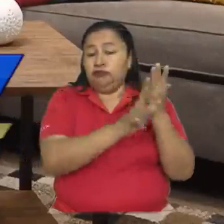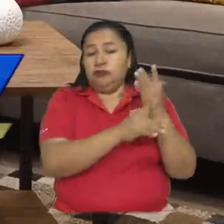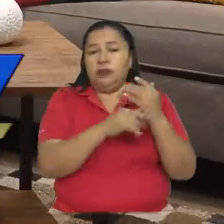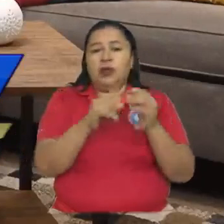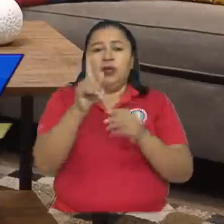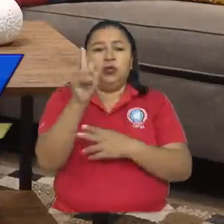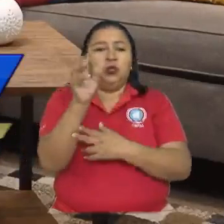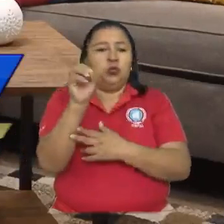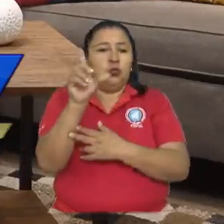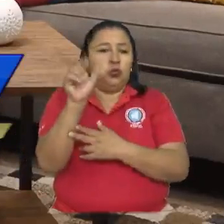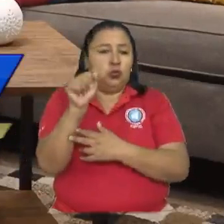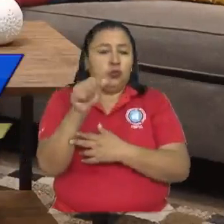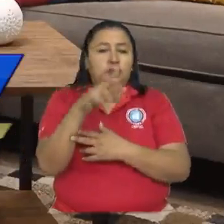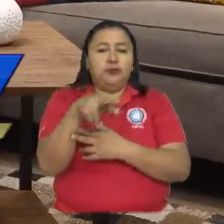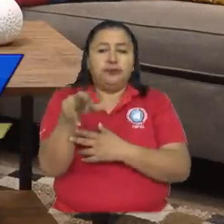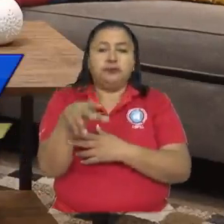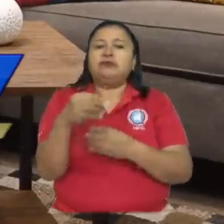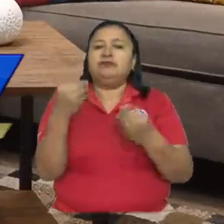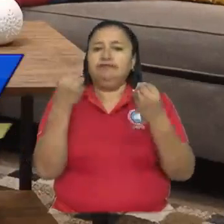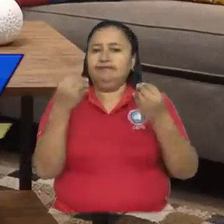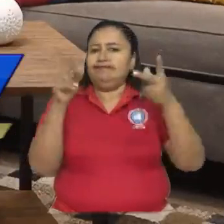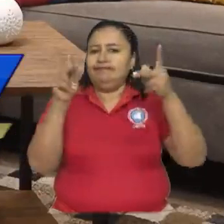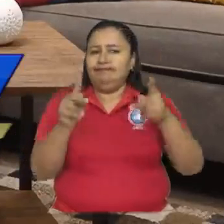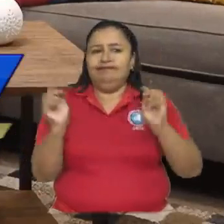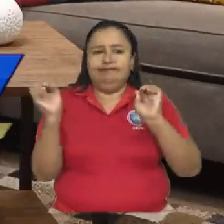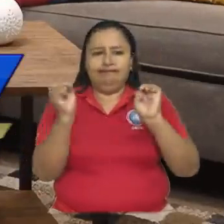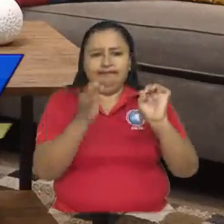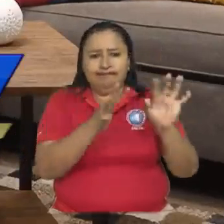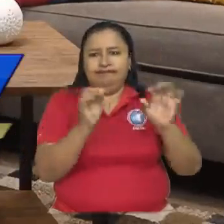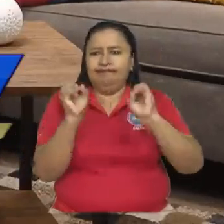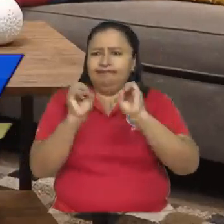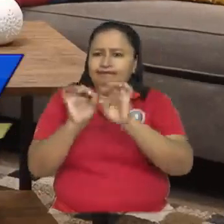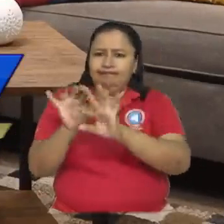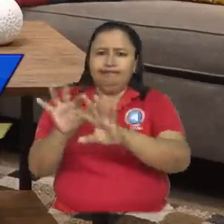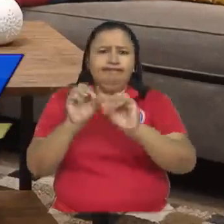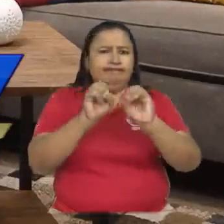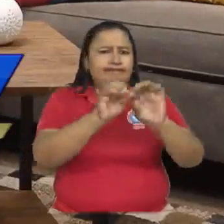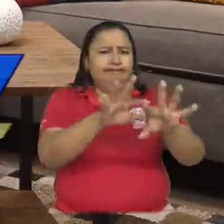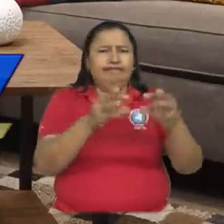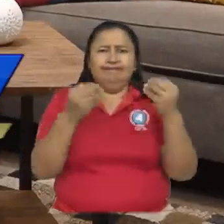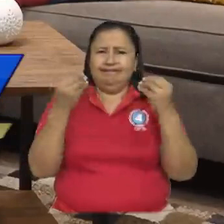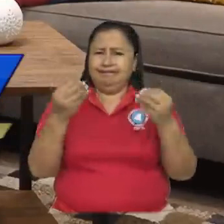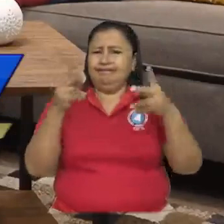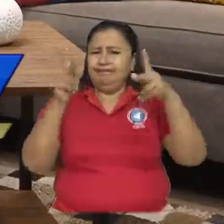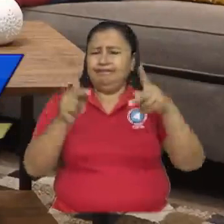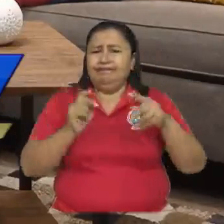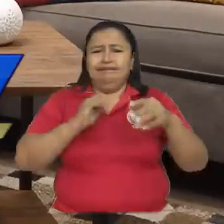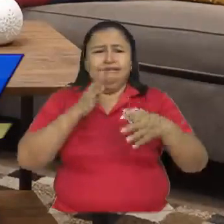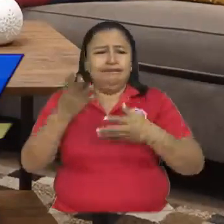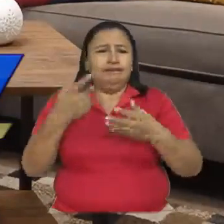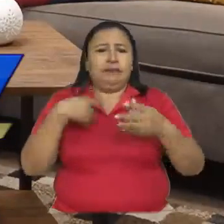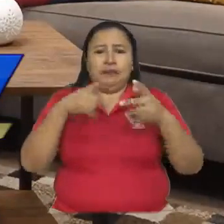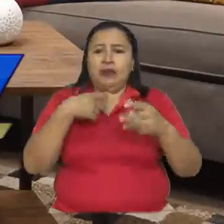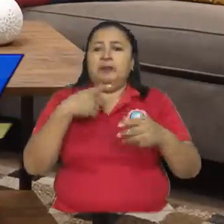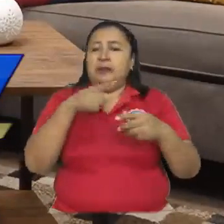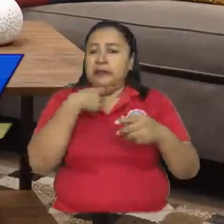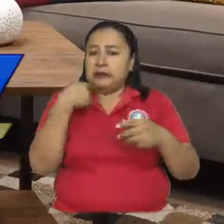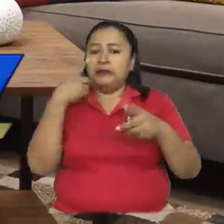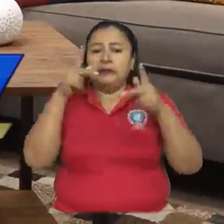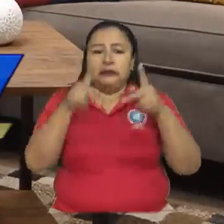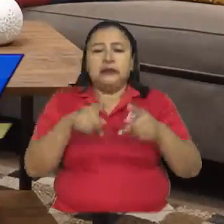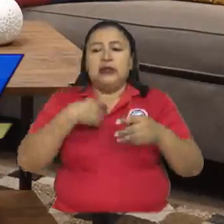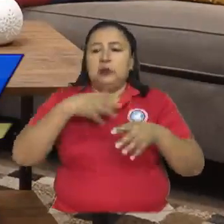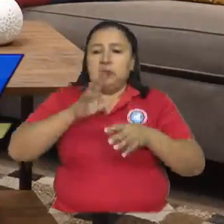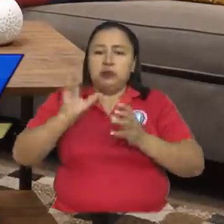Tola, muy concurridas también. La gente de verdad se movilizó a cada rincón de nuestro